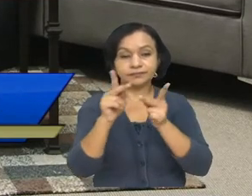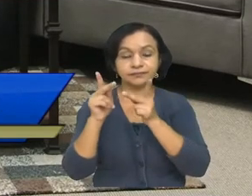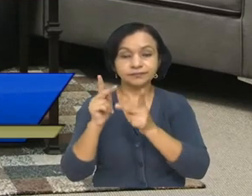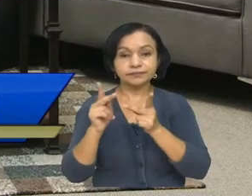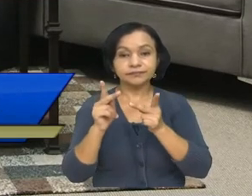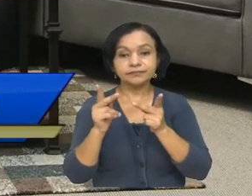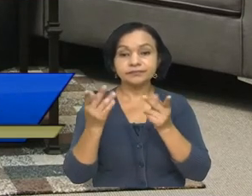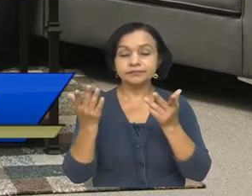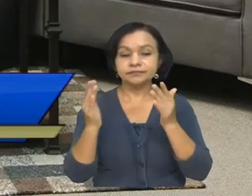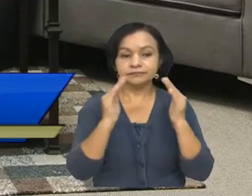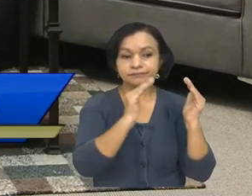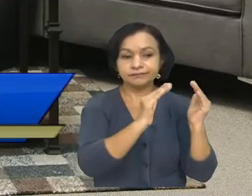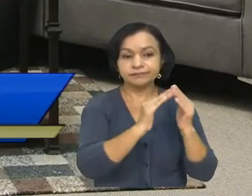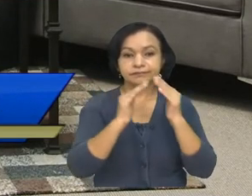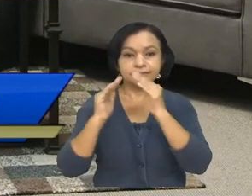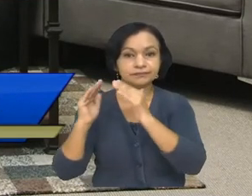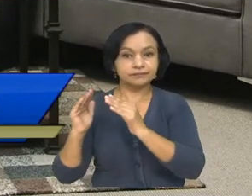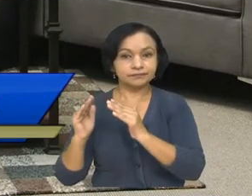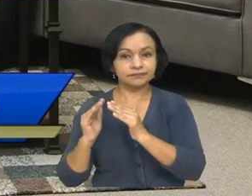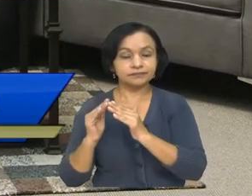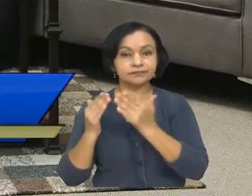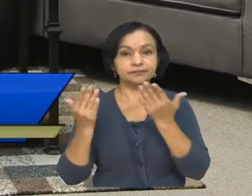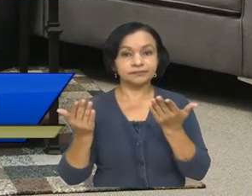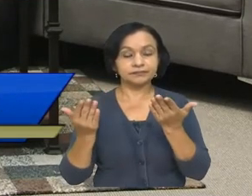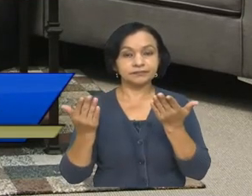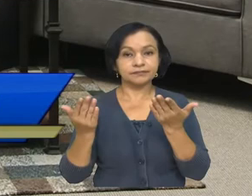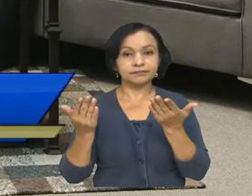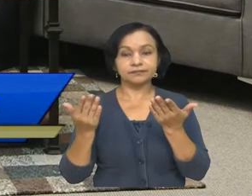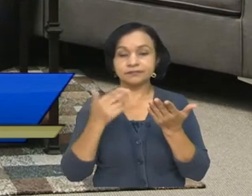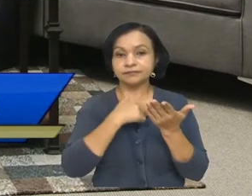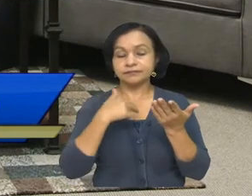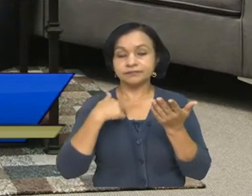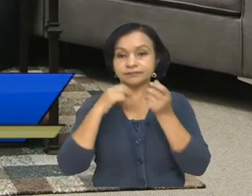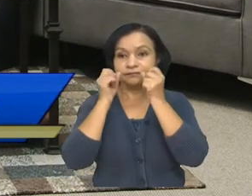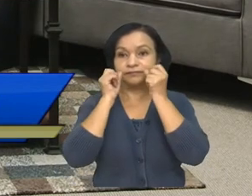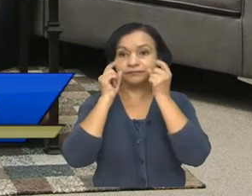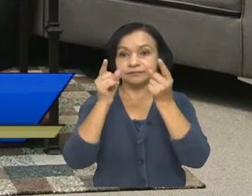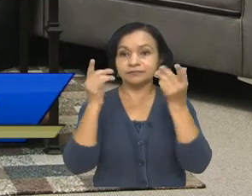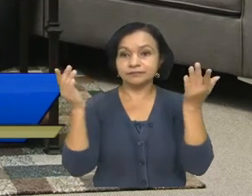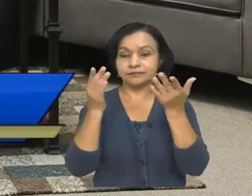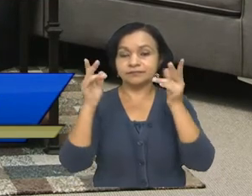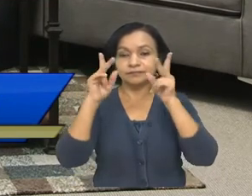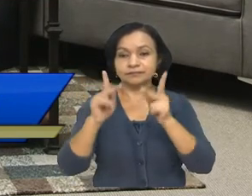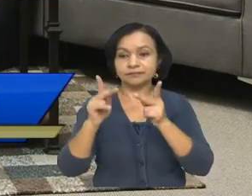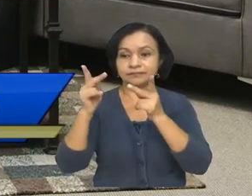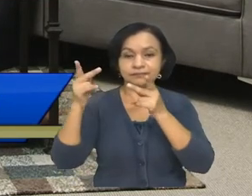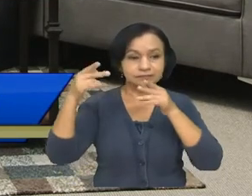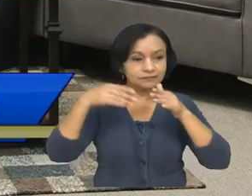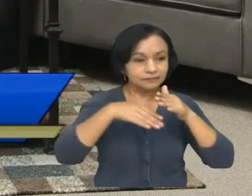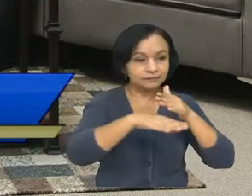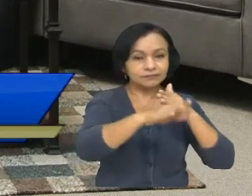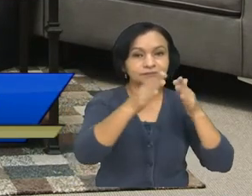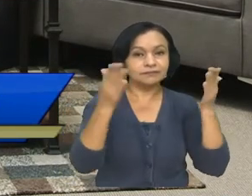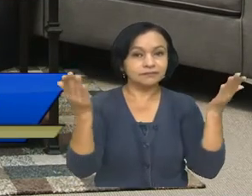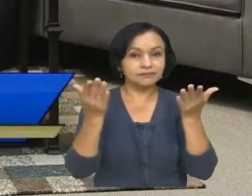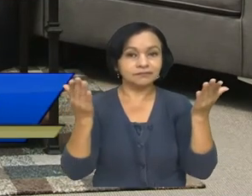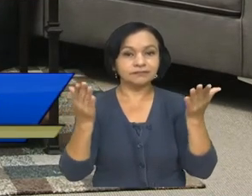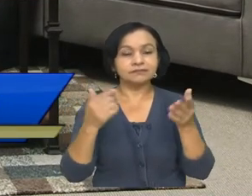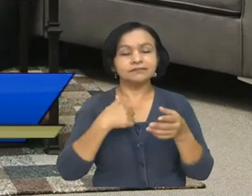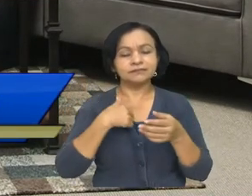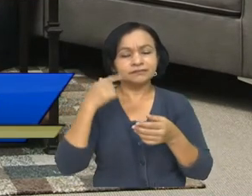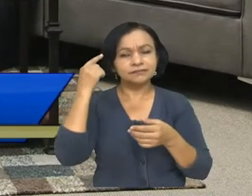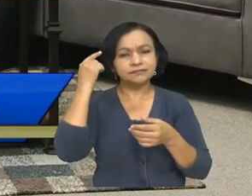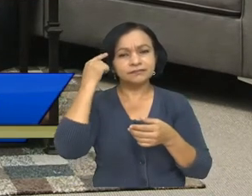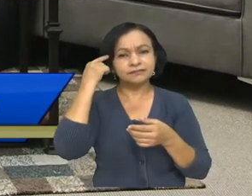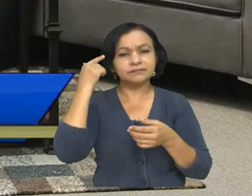regresó a sus casas. Y eso fue como impresionante, pues, como la gente nos recibió y todo eso. Porque creo que al